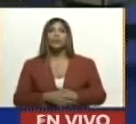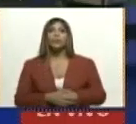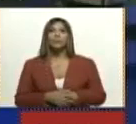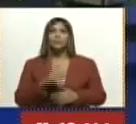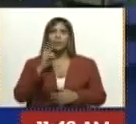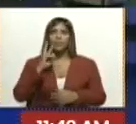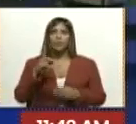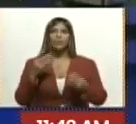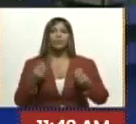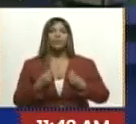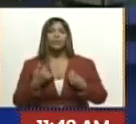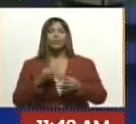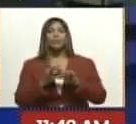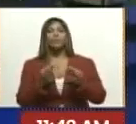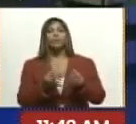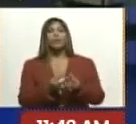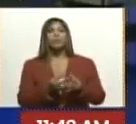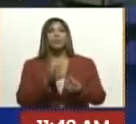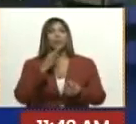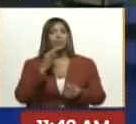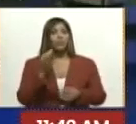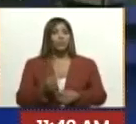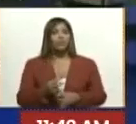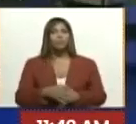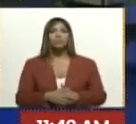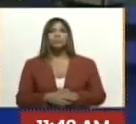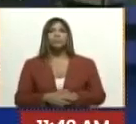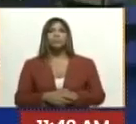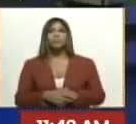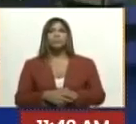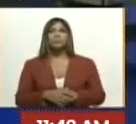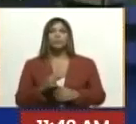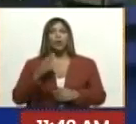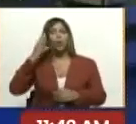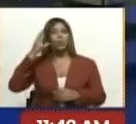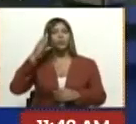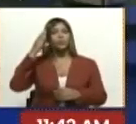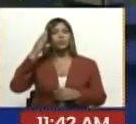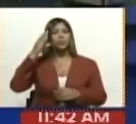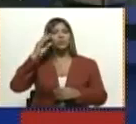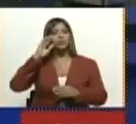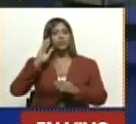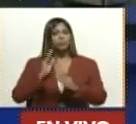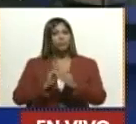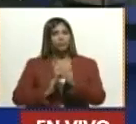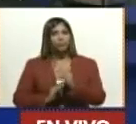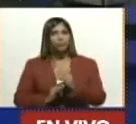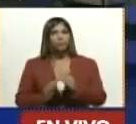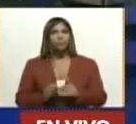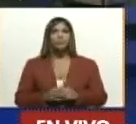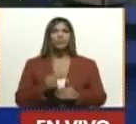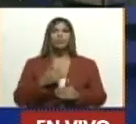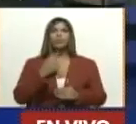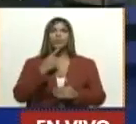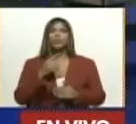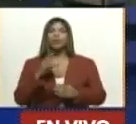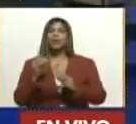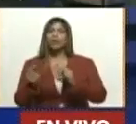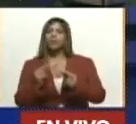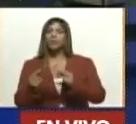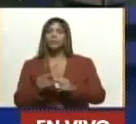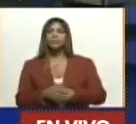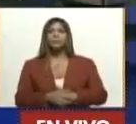ver que esta vida tenía una familia real, apartó de sí su conciencia domesticada y le dio un chance de